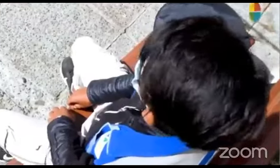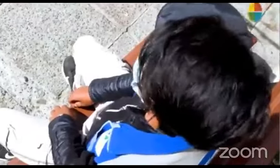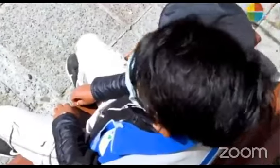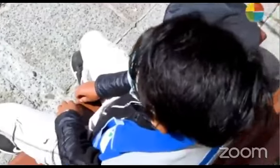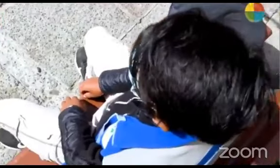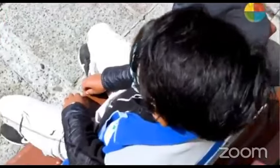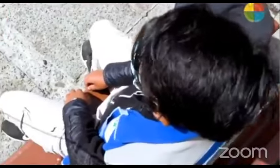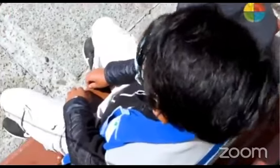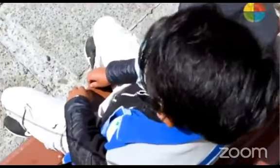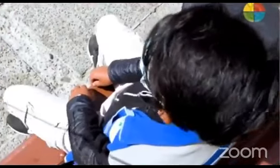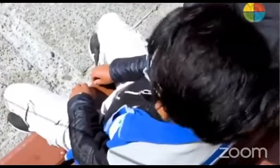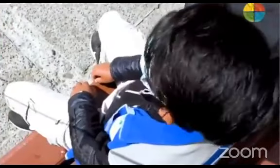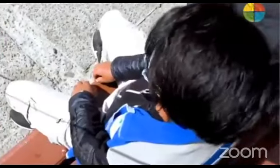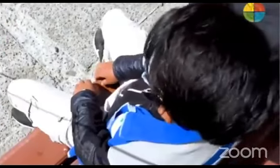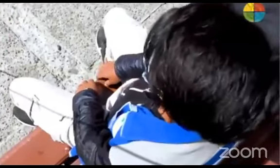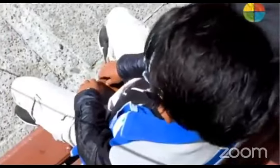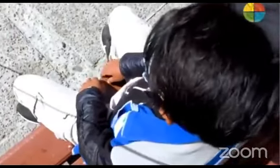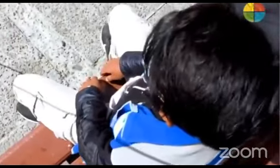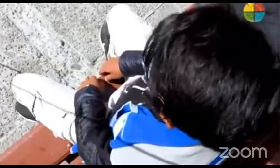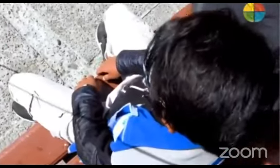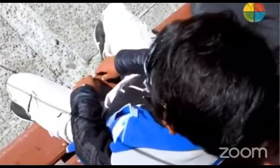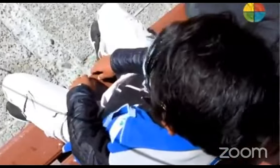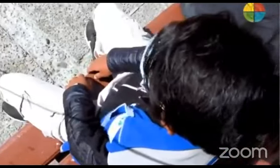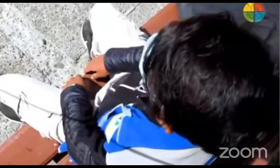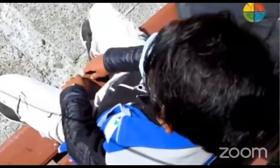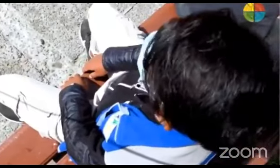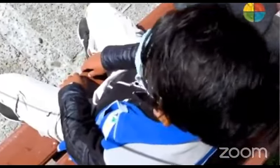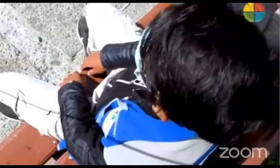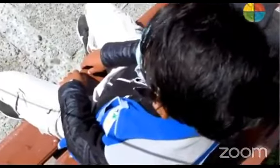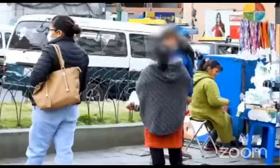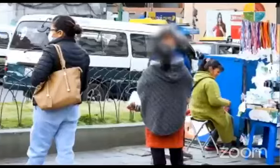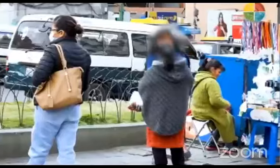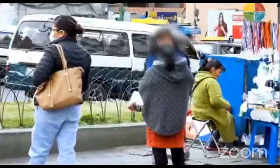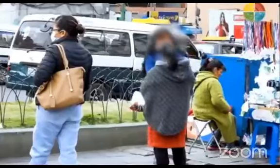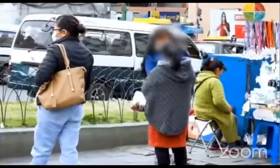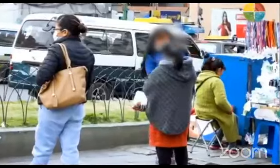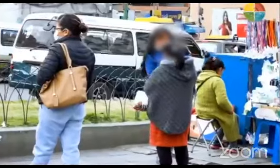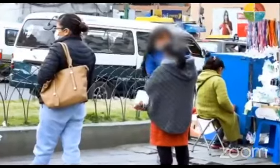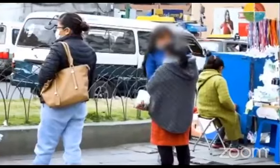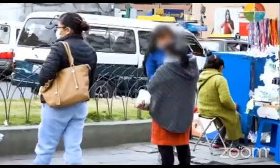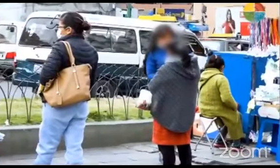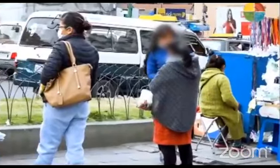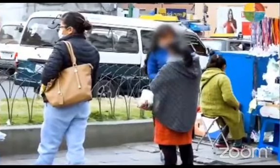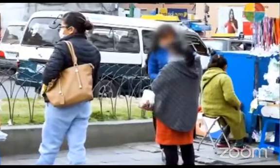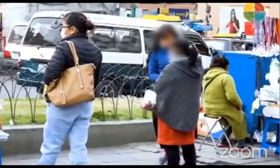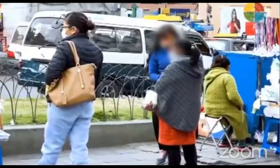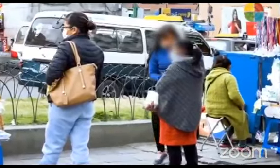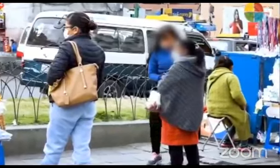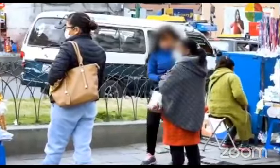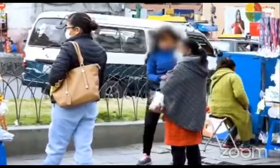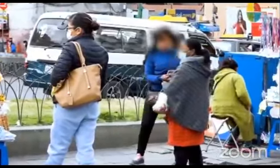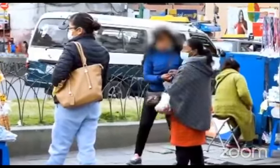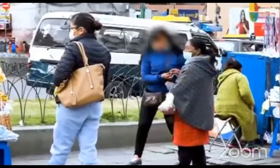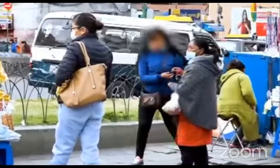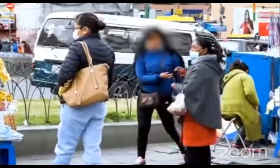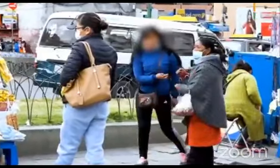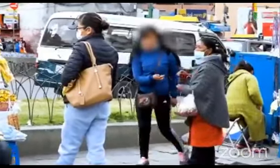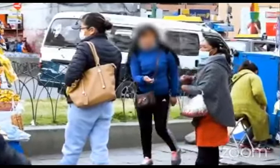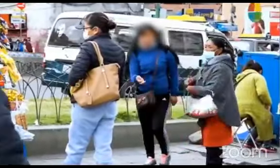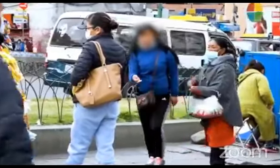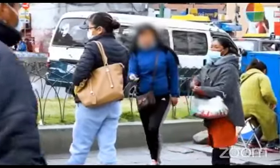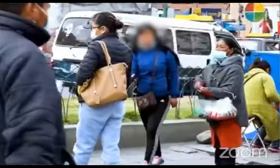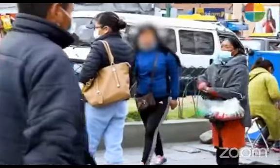estaba mucho a los jóvenes no los toman los derechos humanos piensan que cuando cumplan los 18 recién como podemos votar